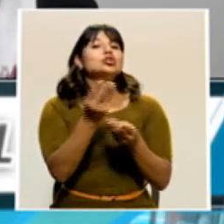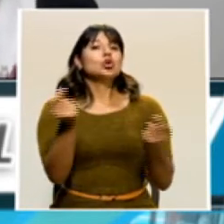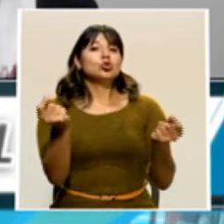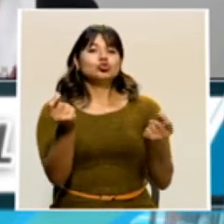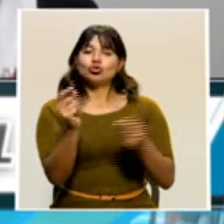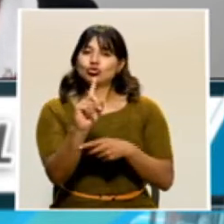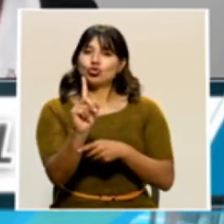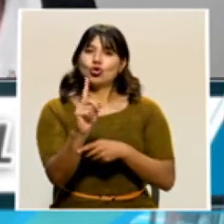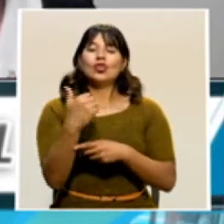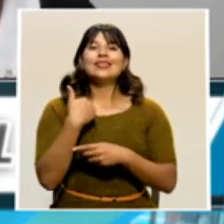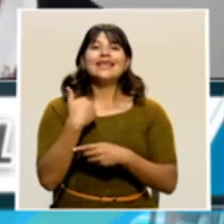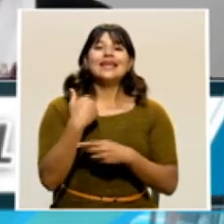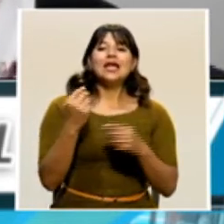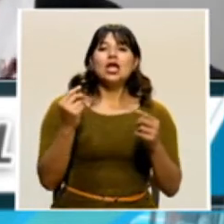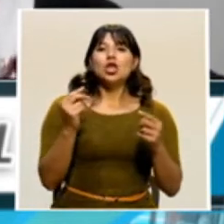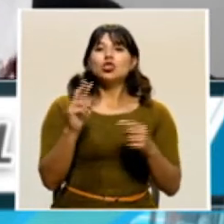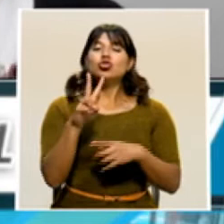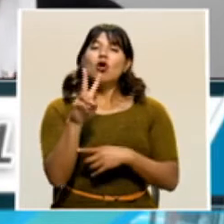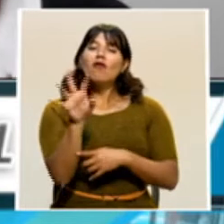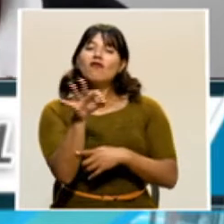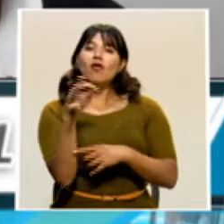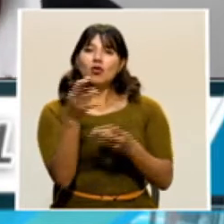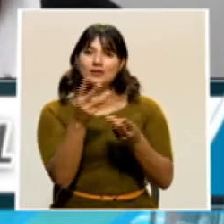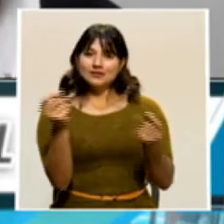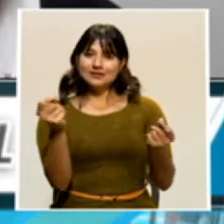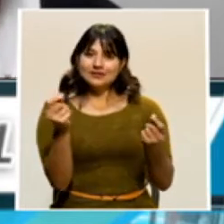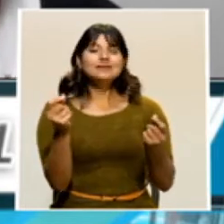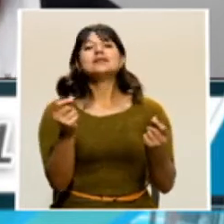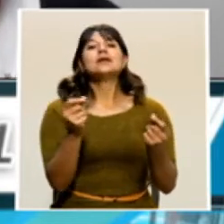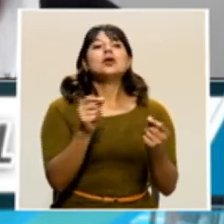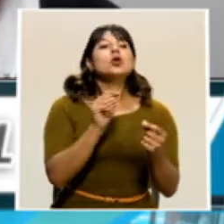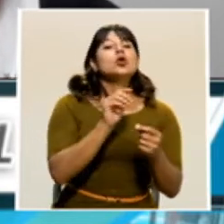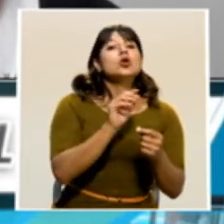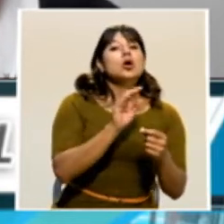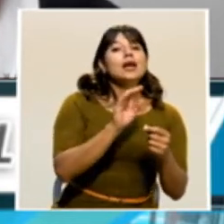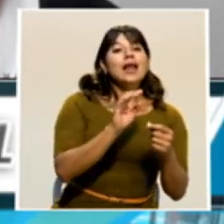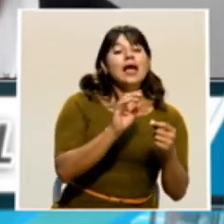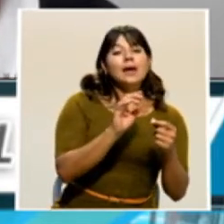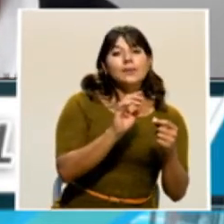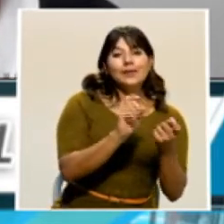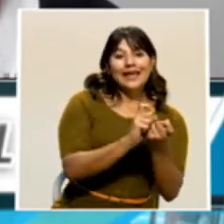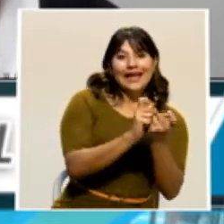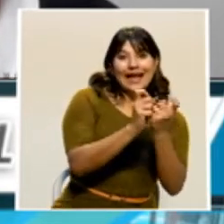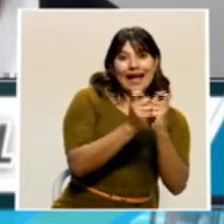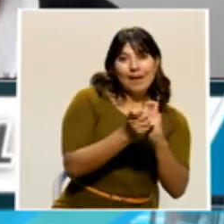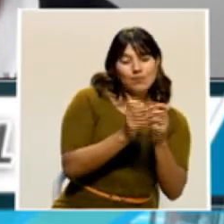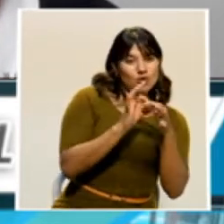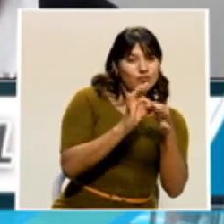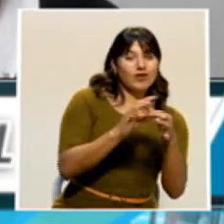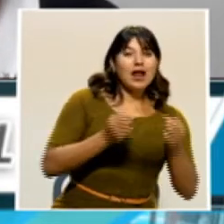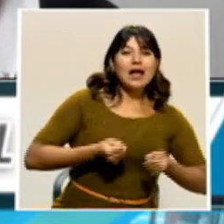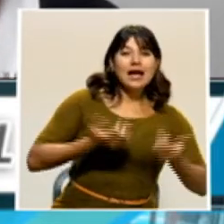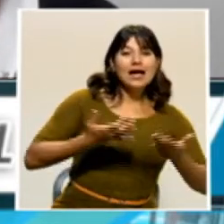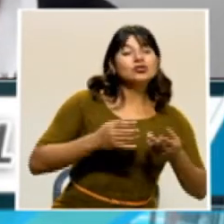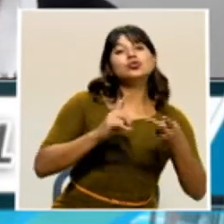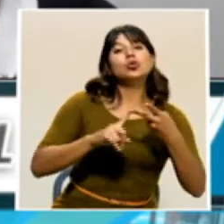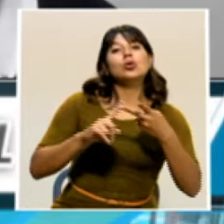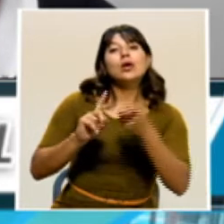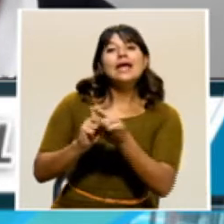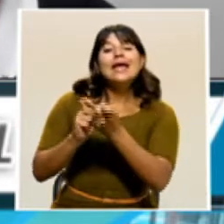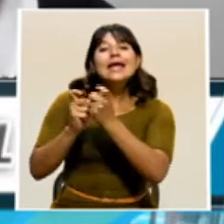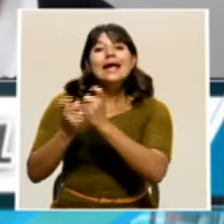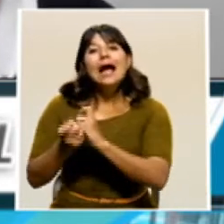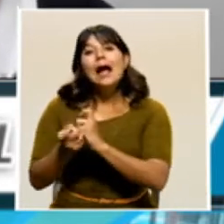de doble vía. Reformas a la manera en que se gasta y también a la manera en que